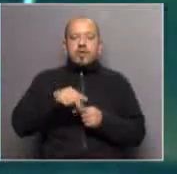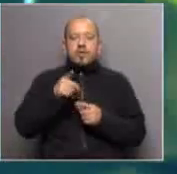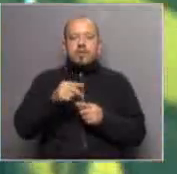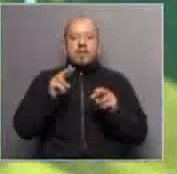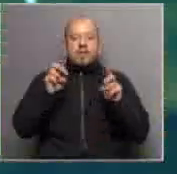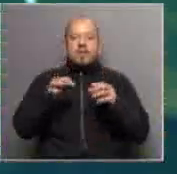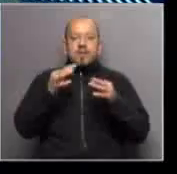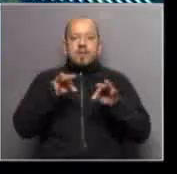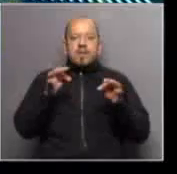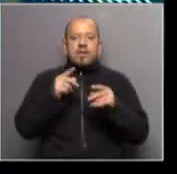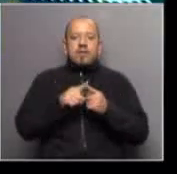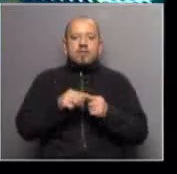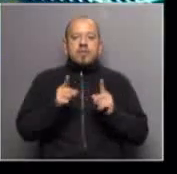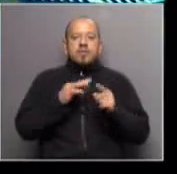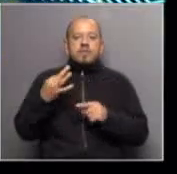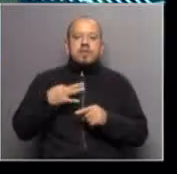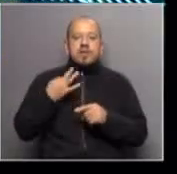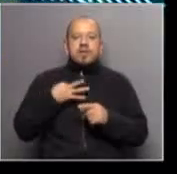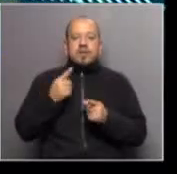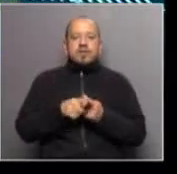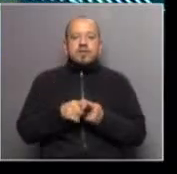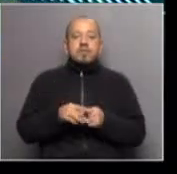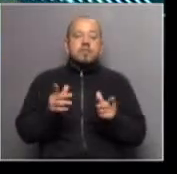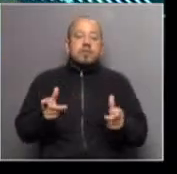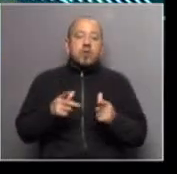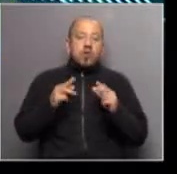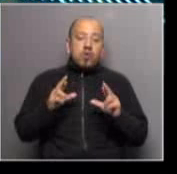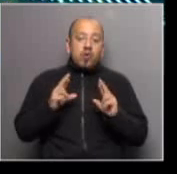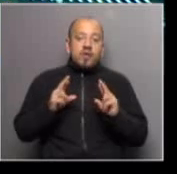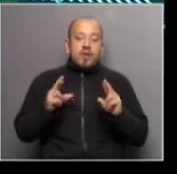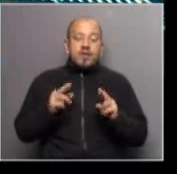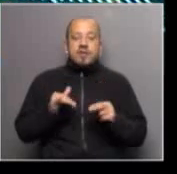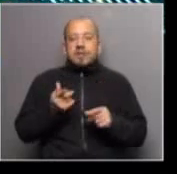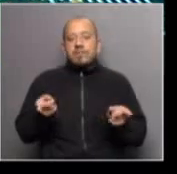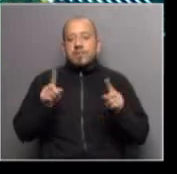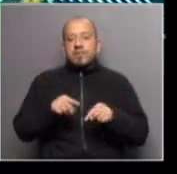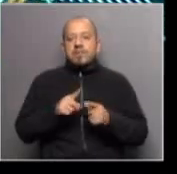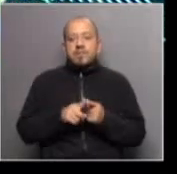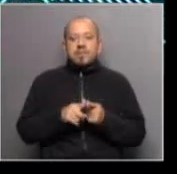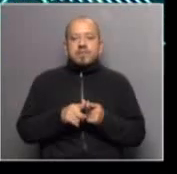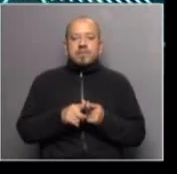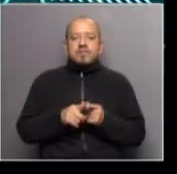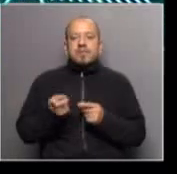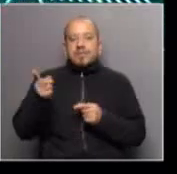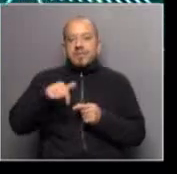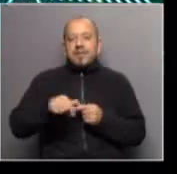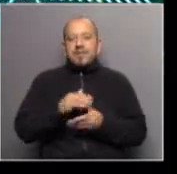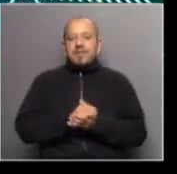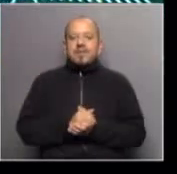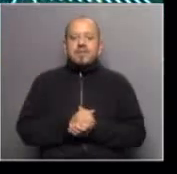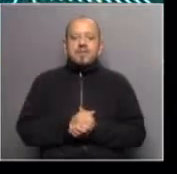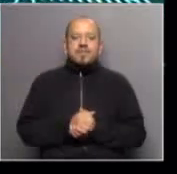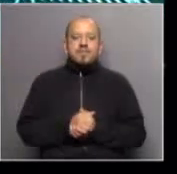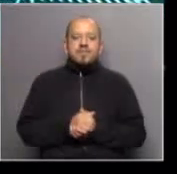que compusiste hace ya algunos años. Y bueno, que pronto te veamos arriba del escenario. Y si no, vengan al estudio.